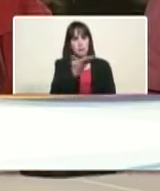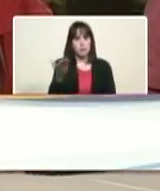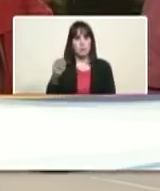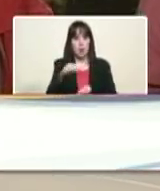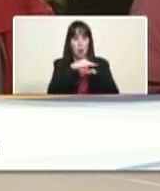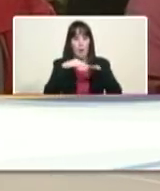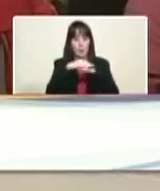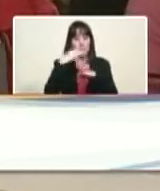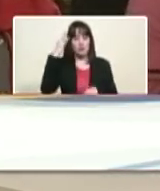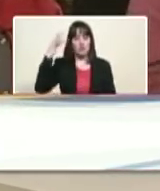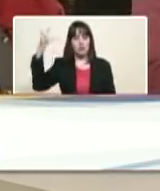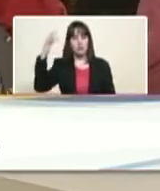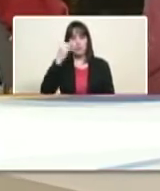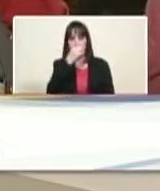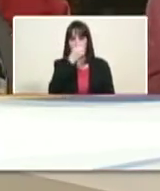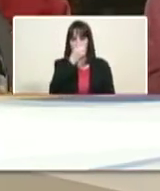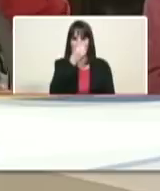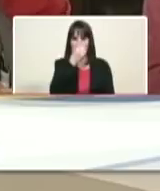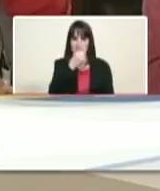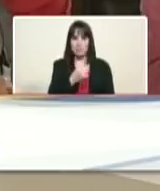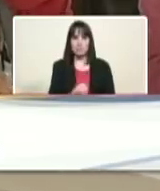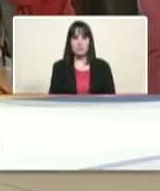Ministro filósofo también.